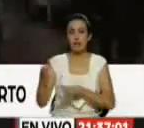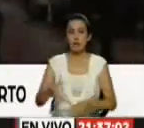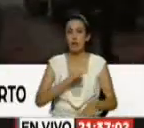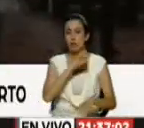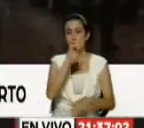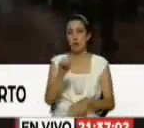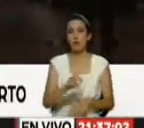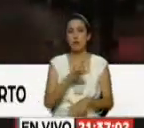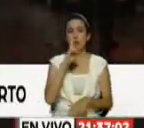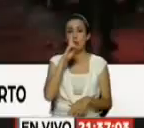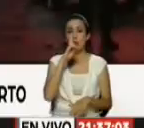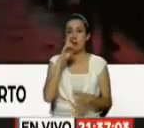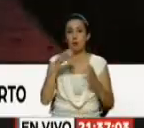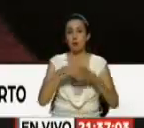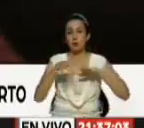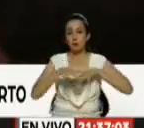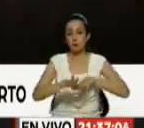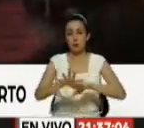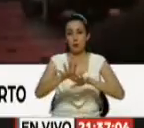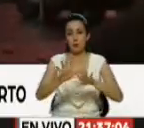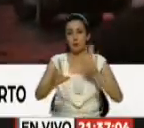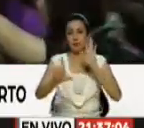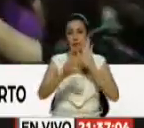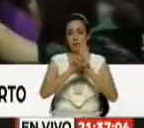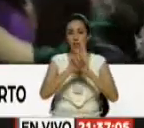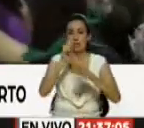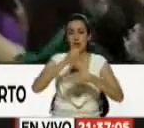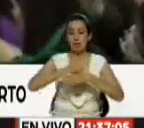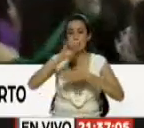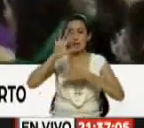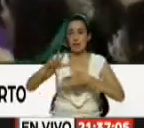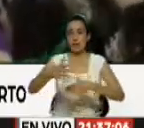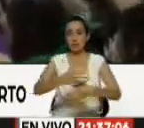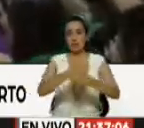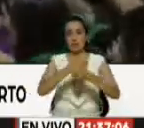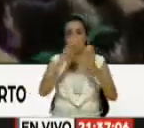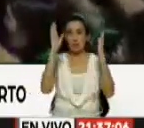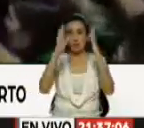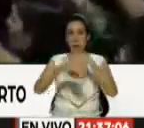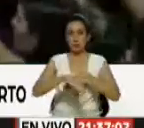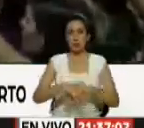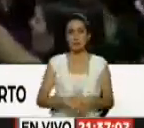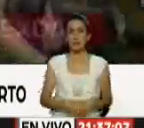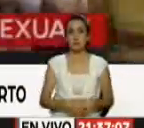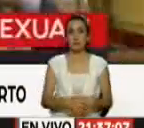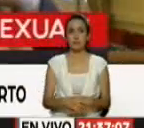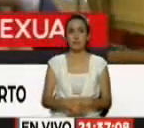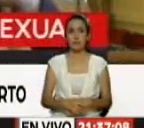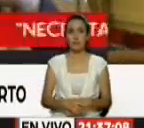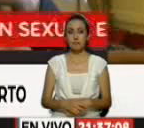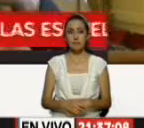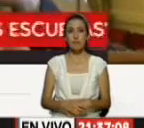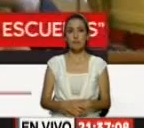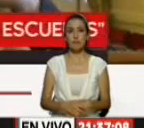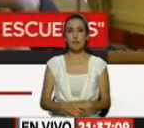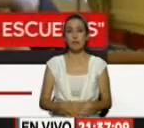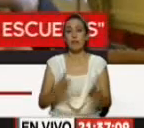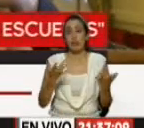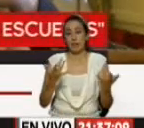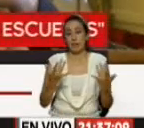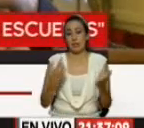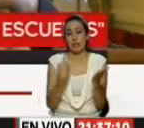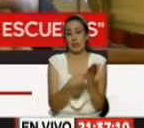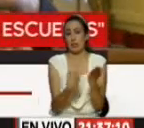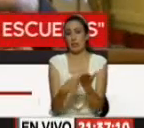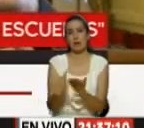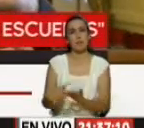para garantizar el aborto legal, seguro y gratuito en ese país. Y espero que entendamos que estos son debates